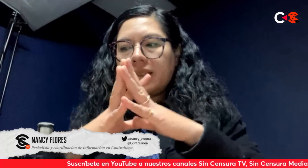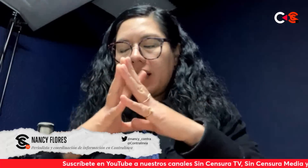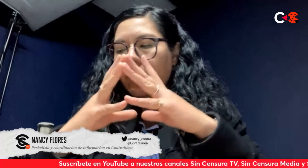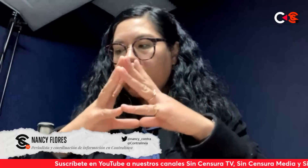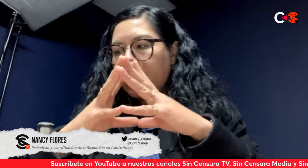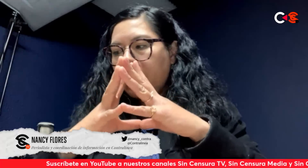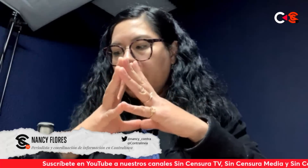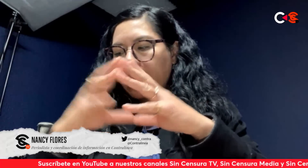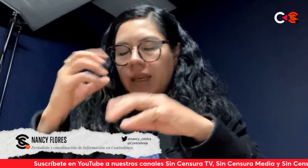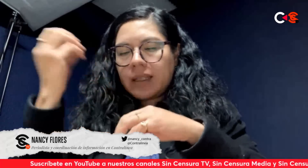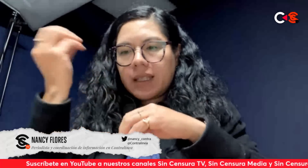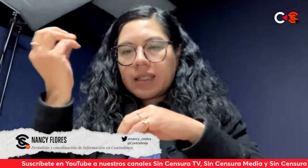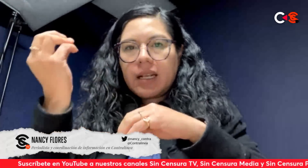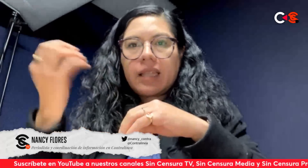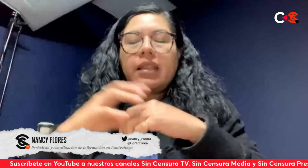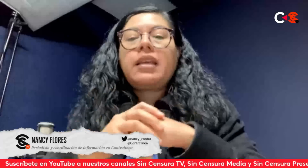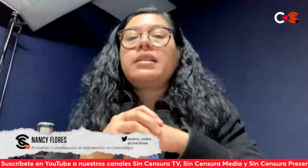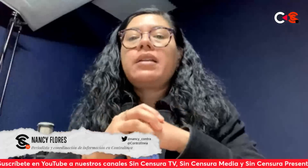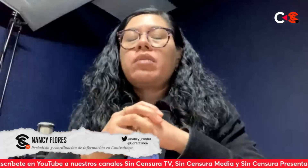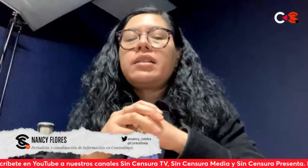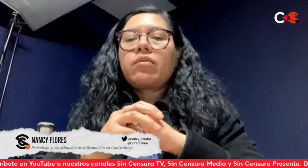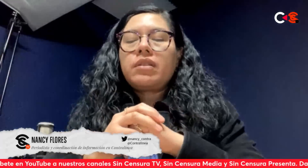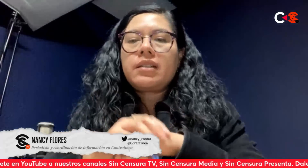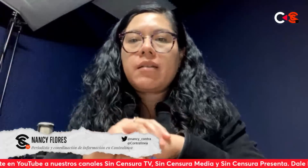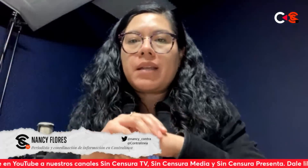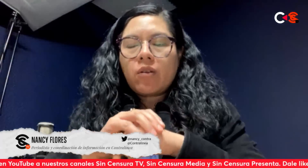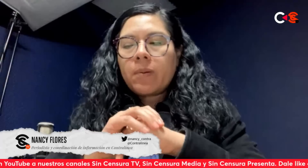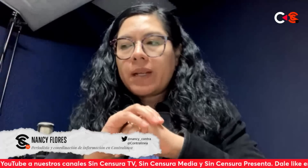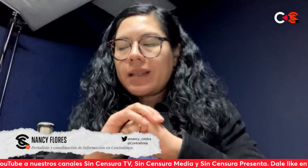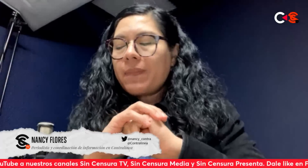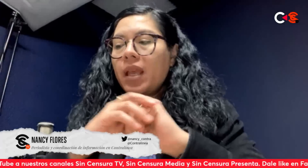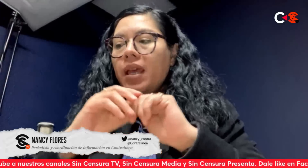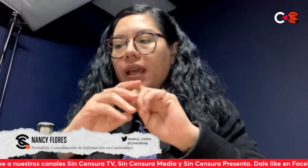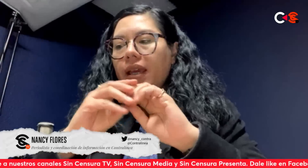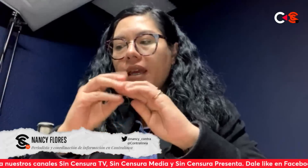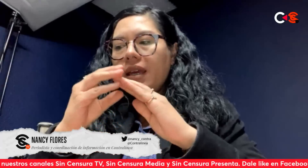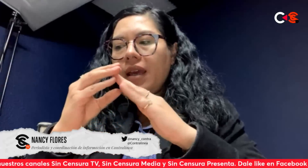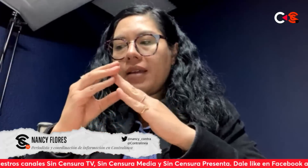primer decil o este decil que está en una circunstancia de mayor pobreza,